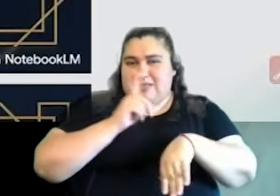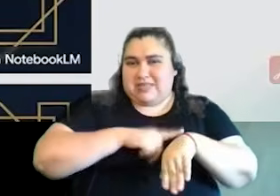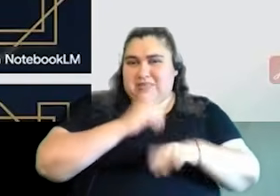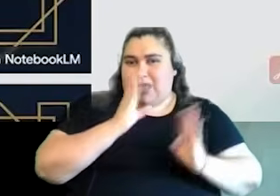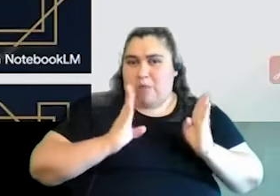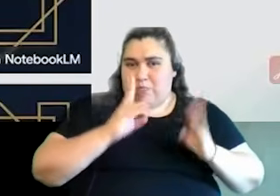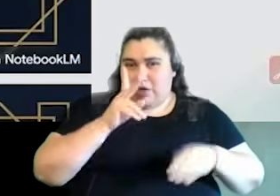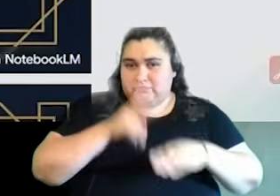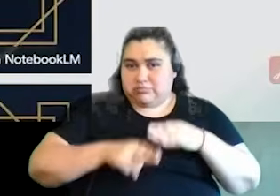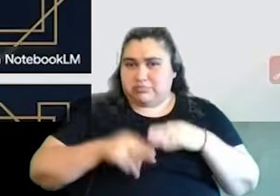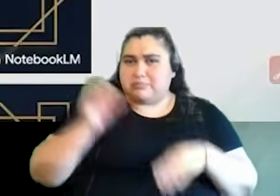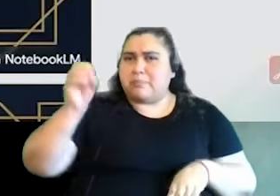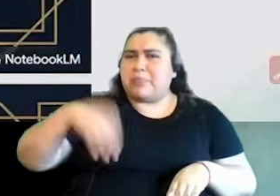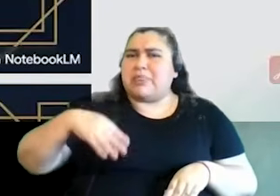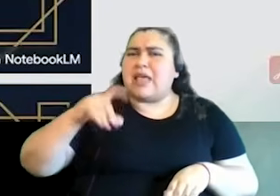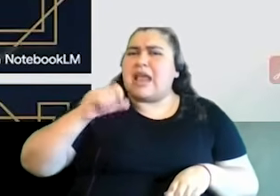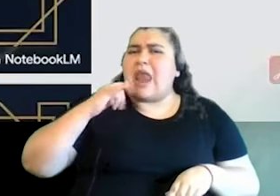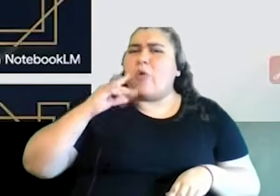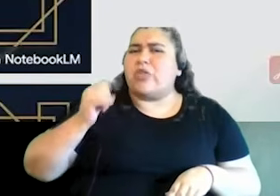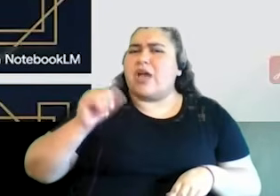sala.